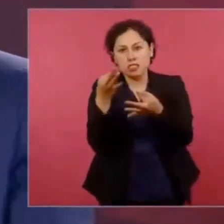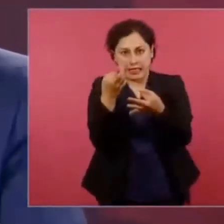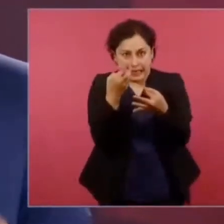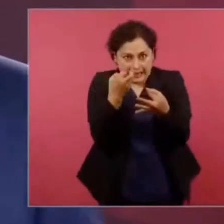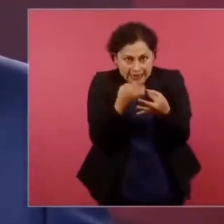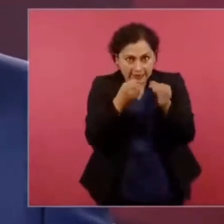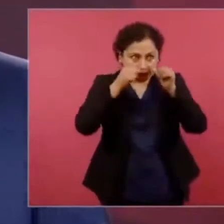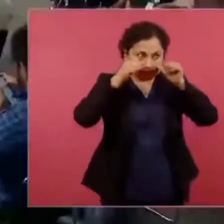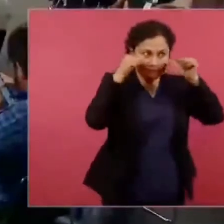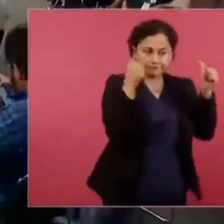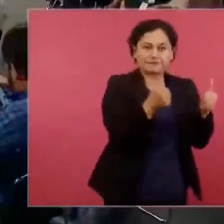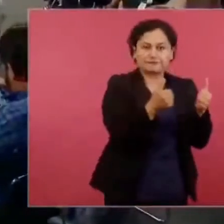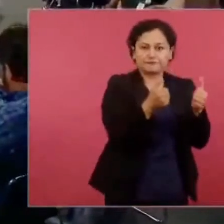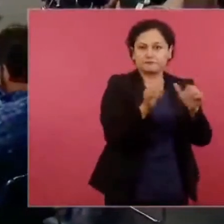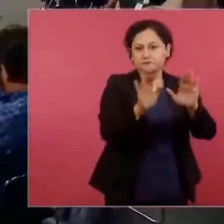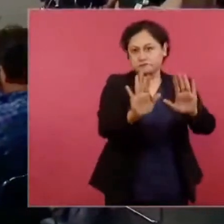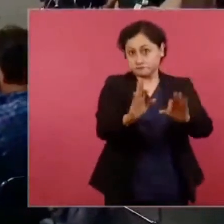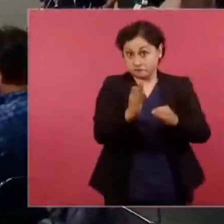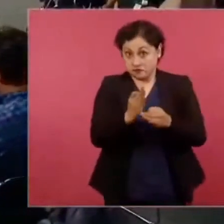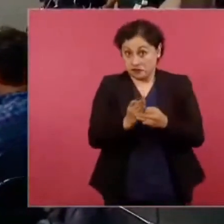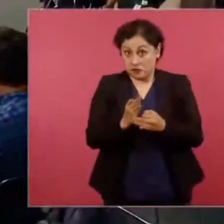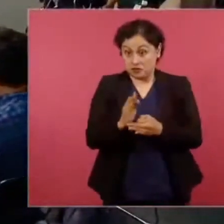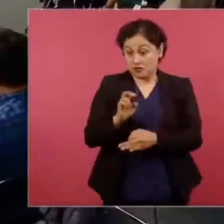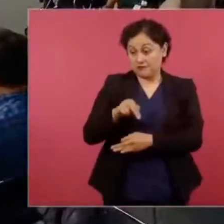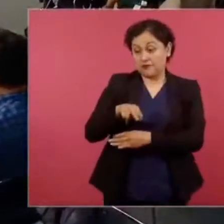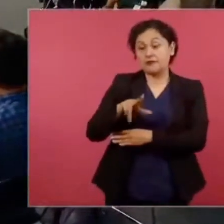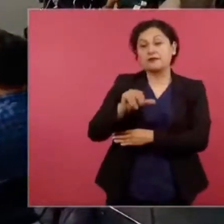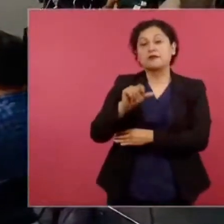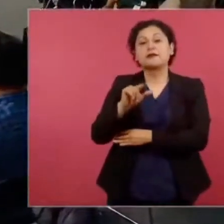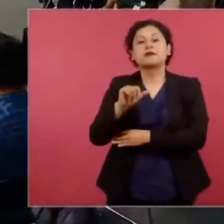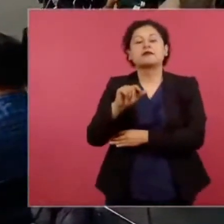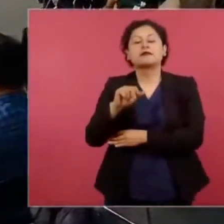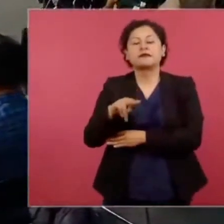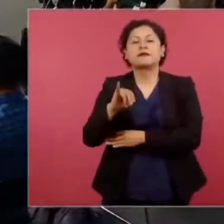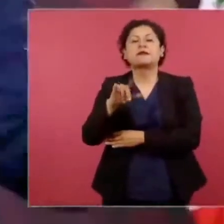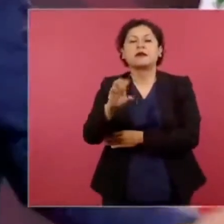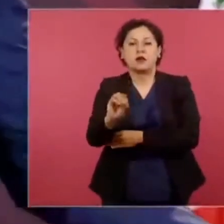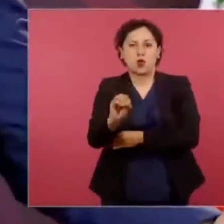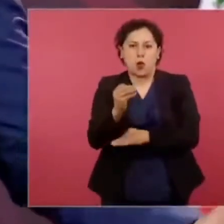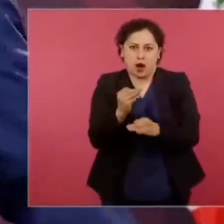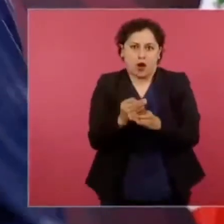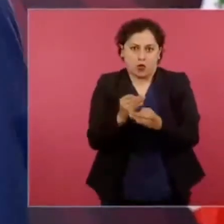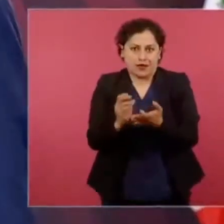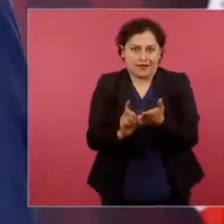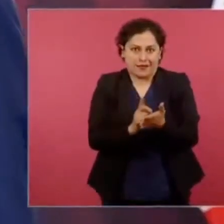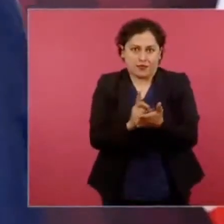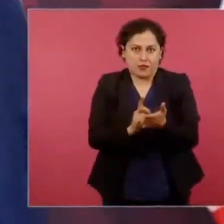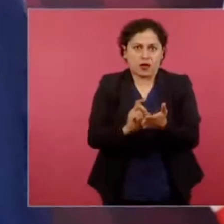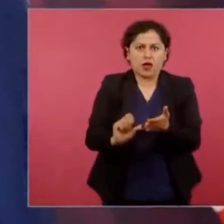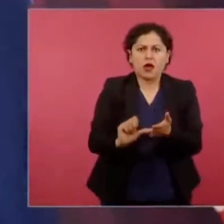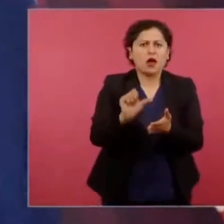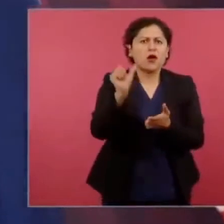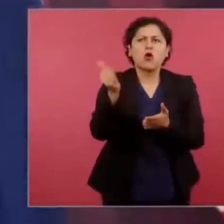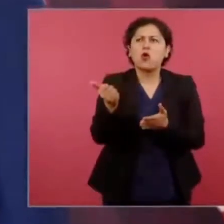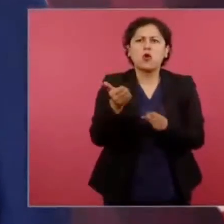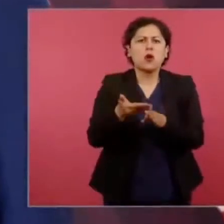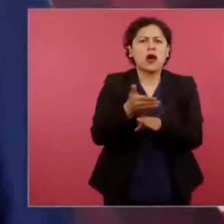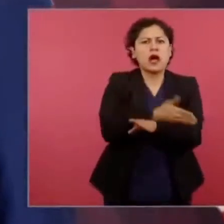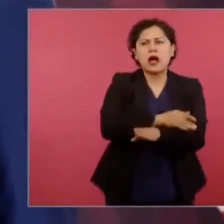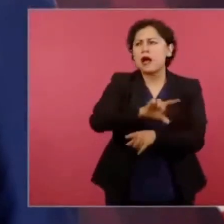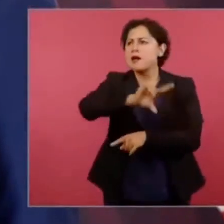porque ahora es fentanilo, pero puede ser cualquier otra droga.